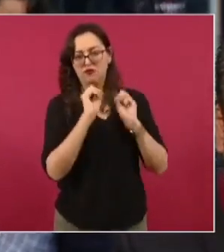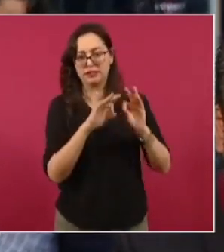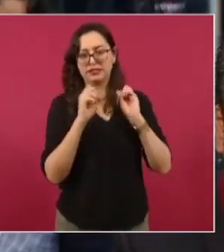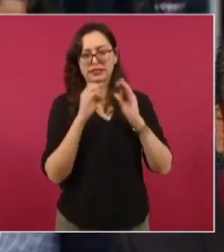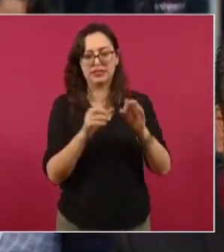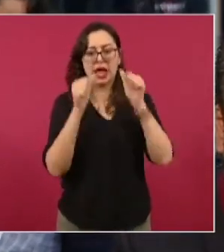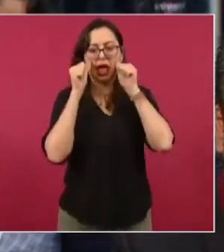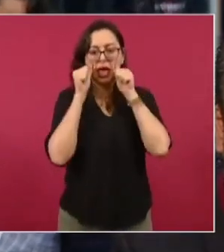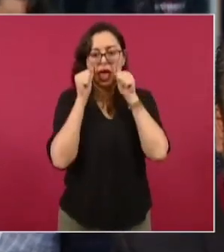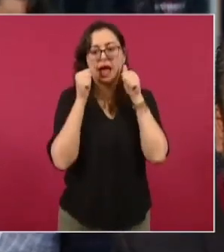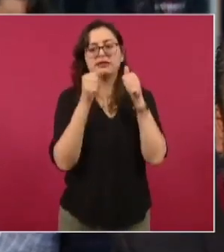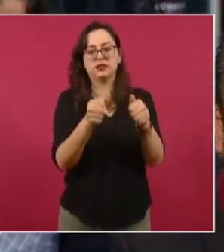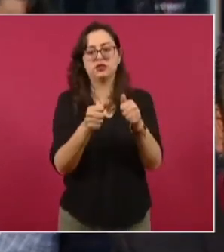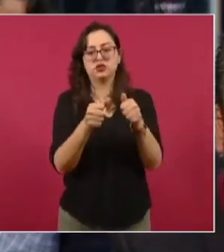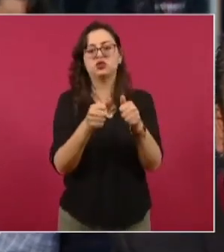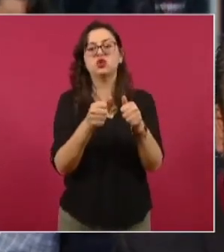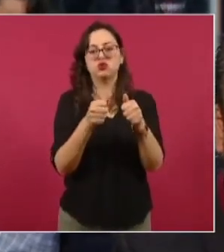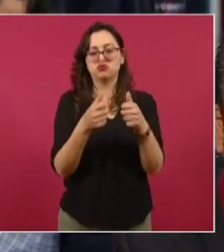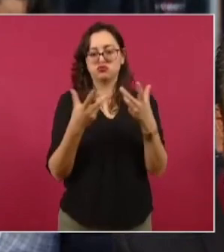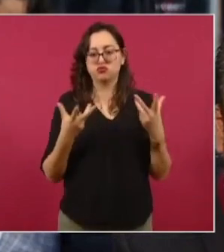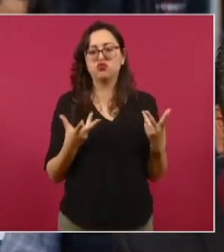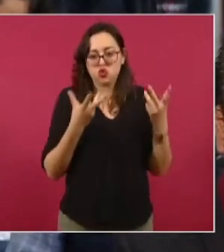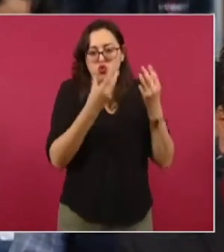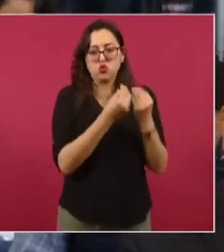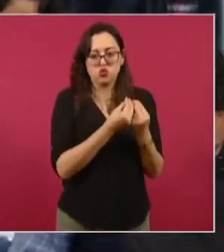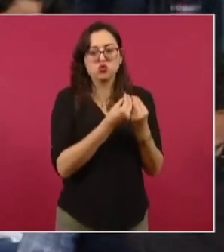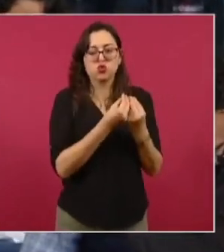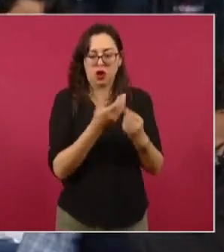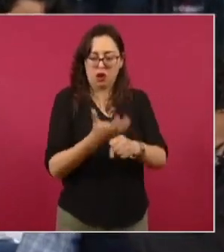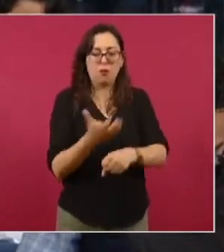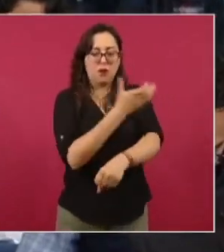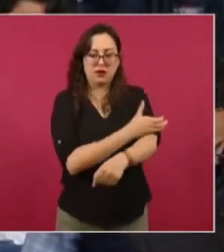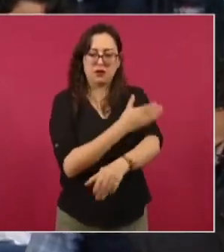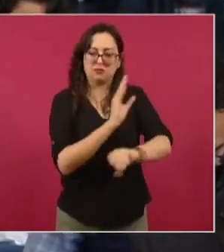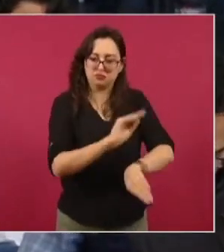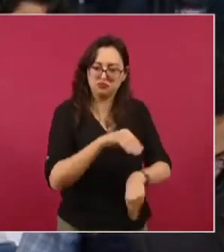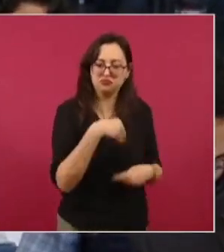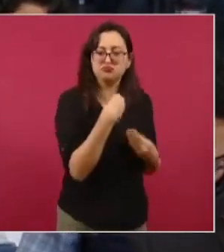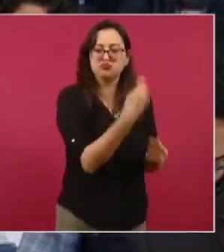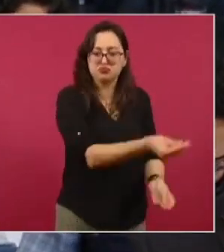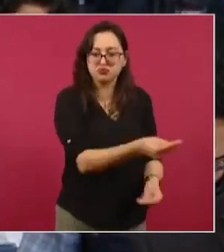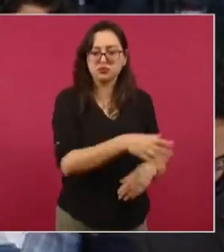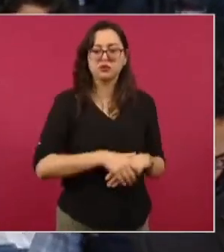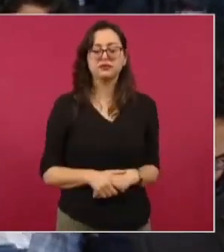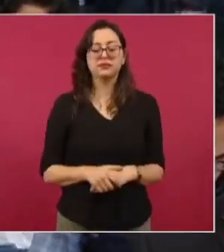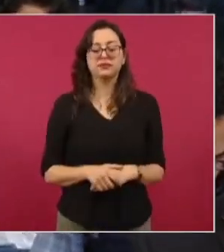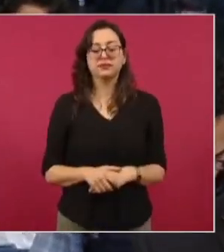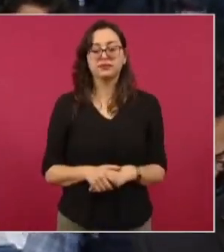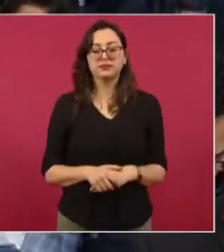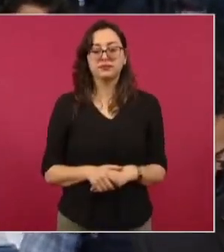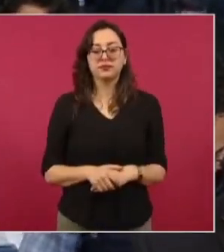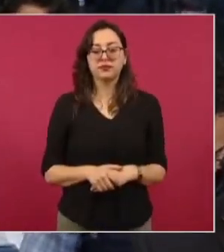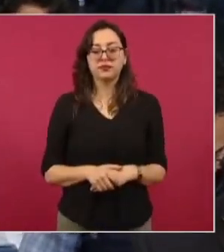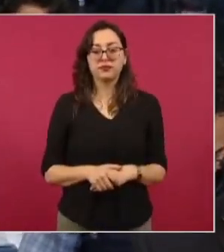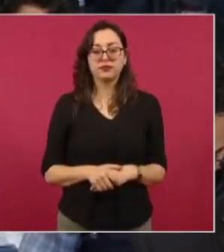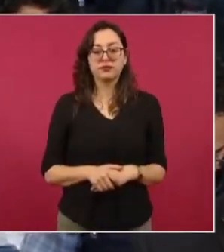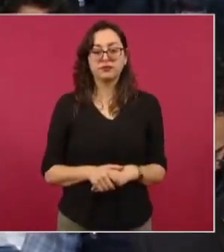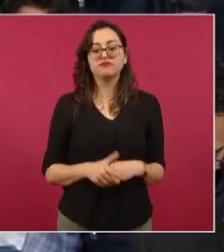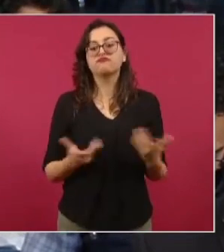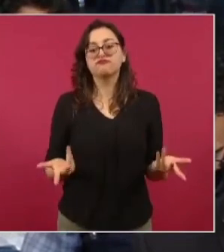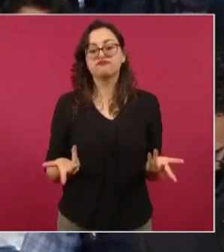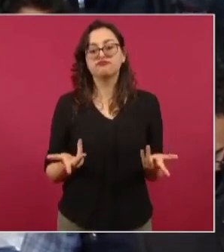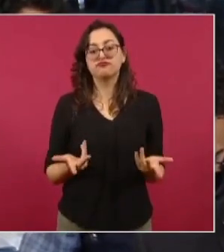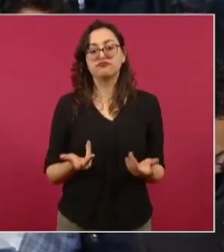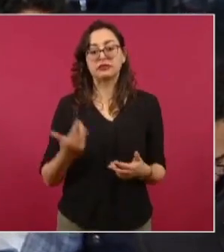le pedí que nos viéramos después de la mañanera para acompañarlo y pues precisamente las radios